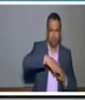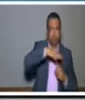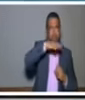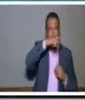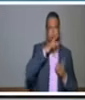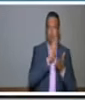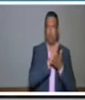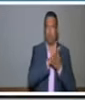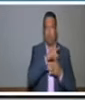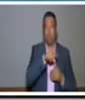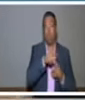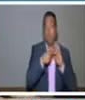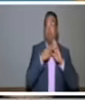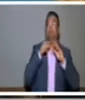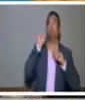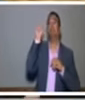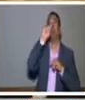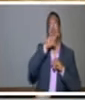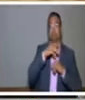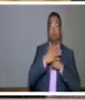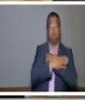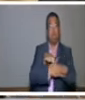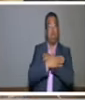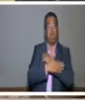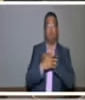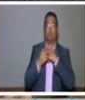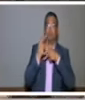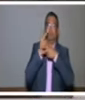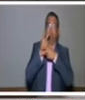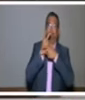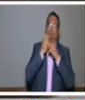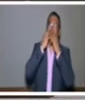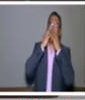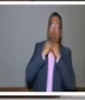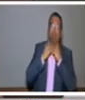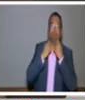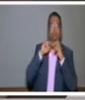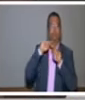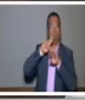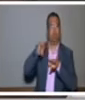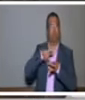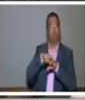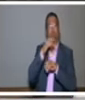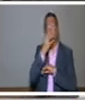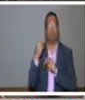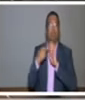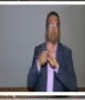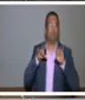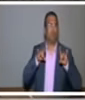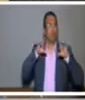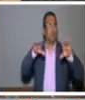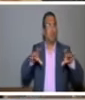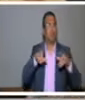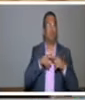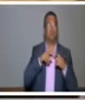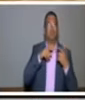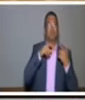que los países que han logrado preservar sus recursos naturales como activos principales de su desarrollo económico, países como Australia, como Nueva